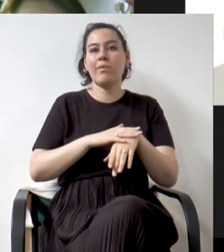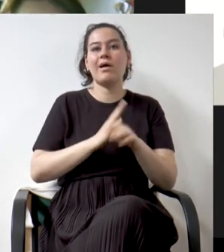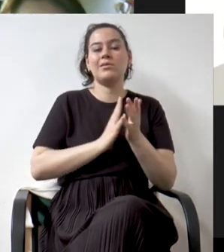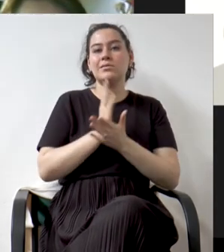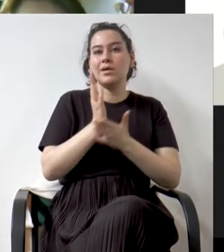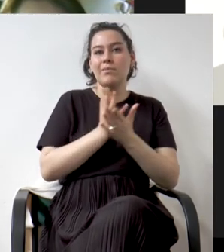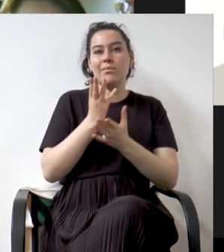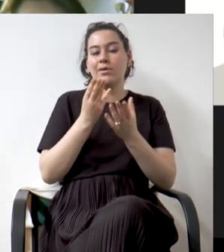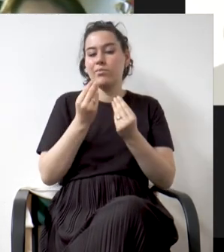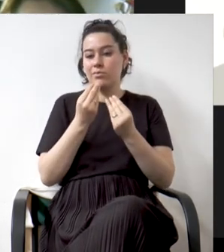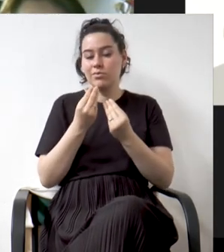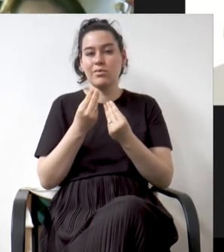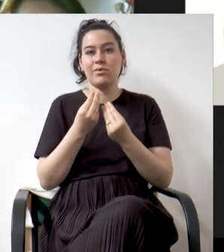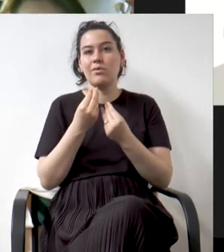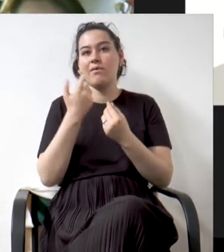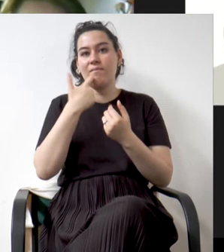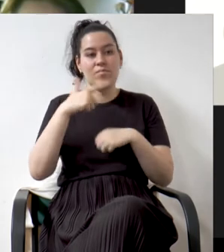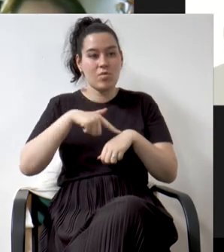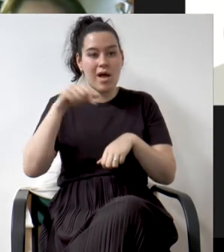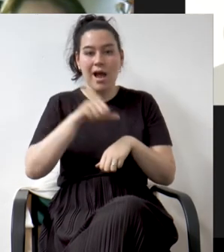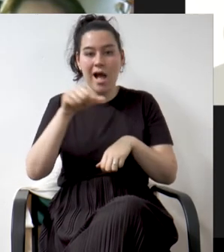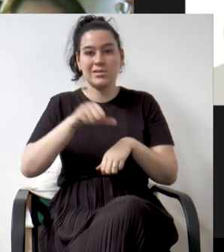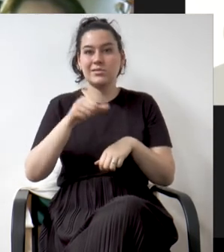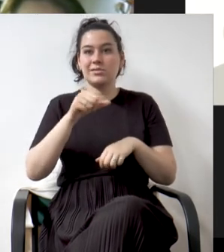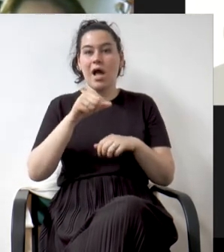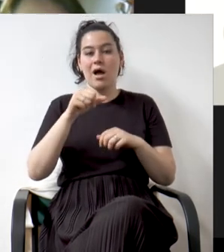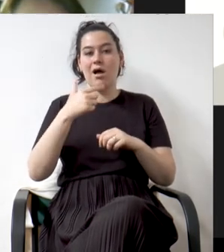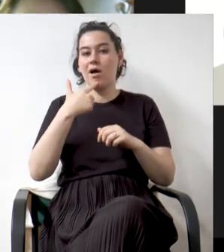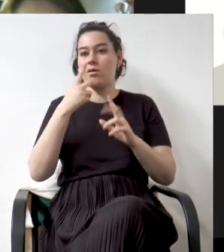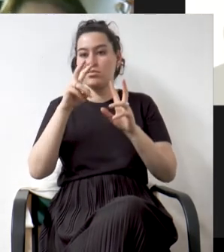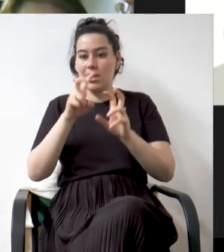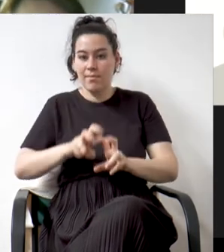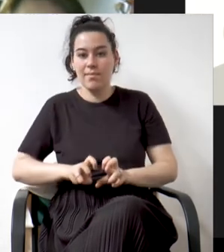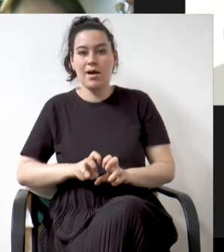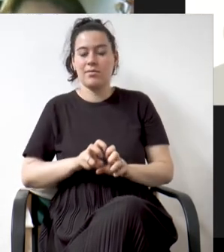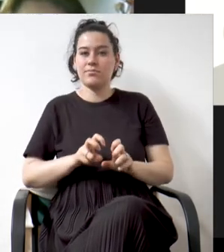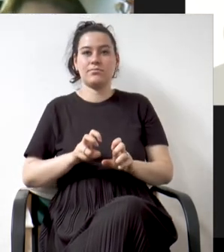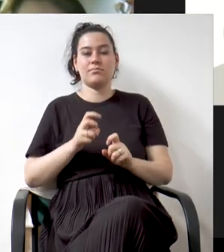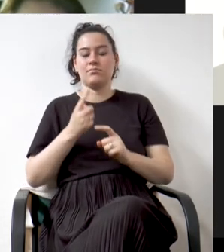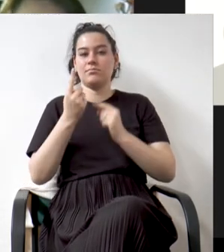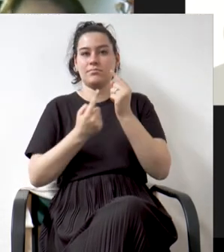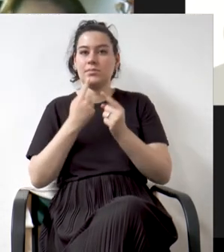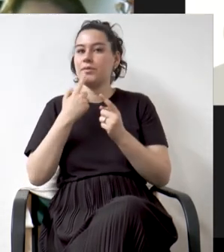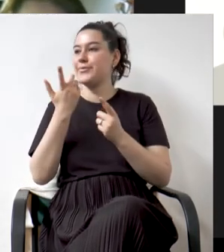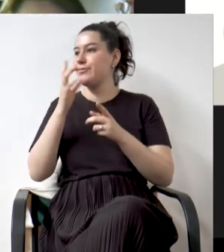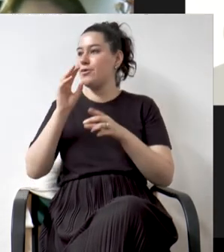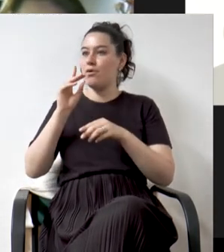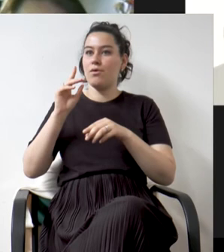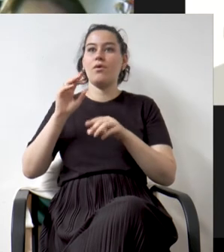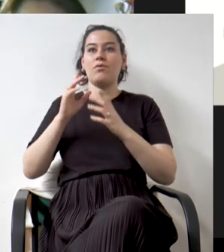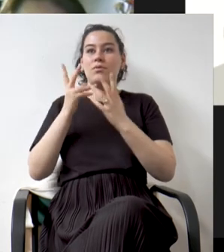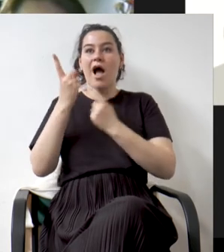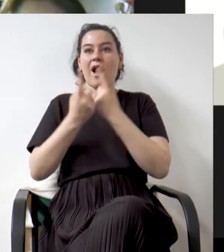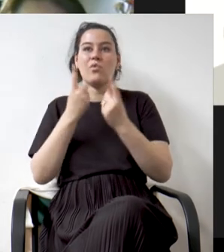alto que solo lo alcanzan aquellos que terminan un doctorado y pueden demostrar que son sólidamente eficaces a la hora de